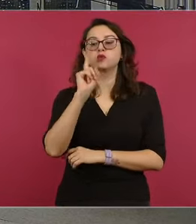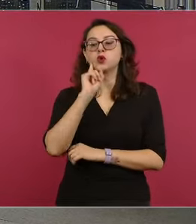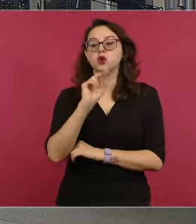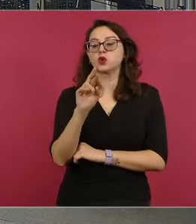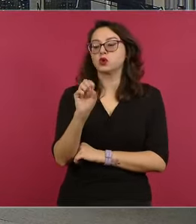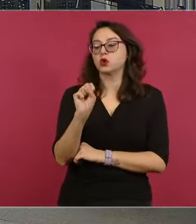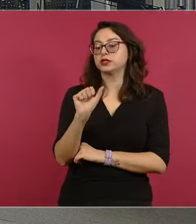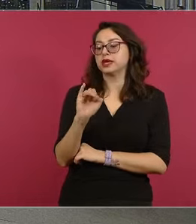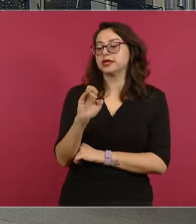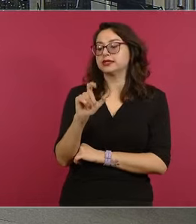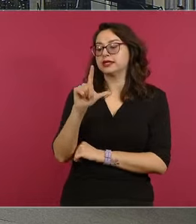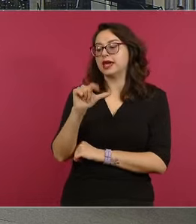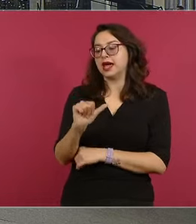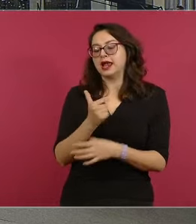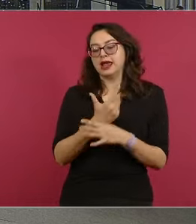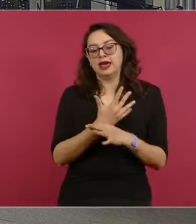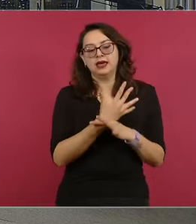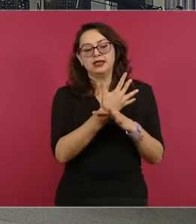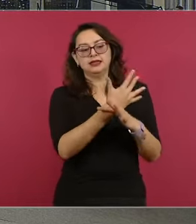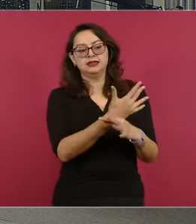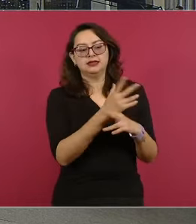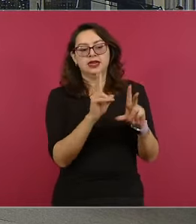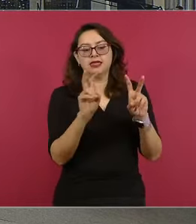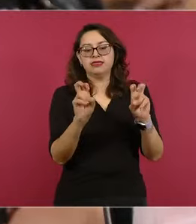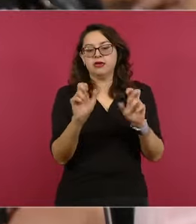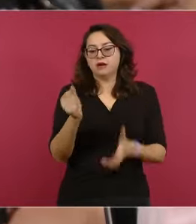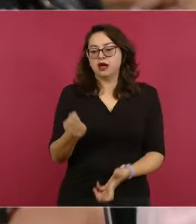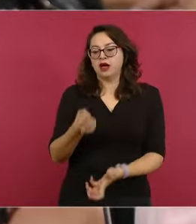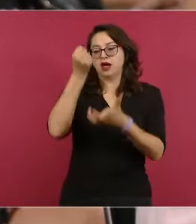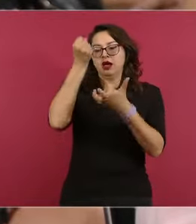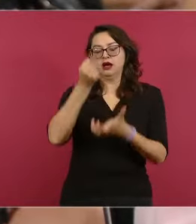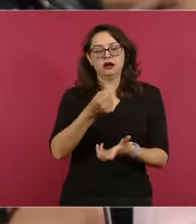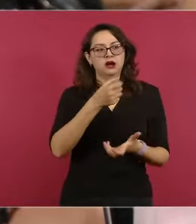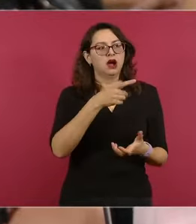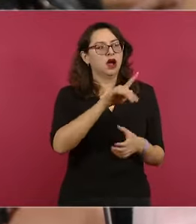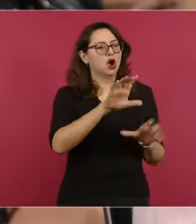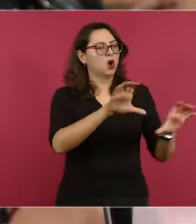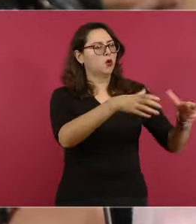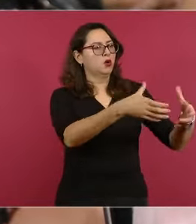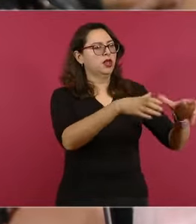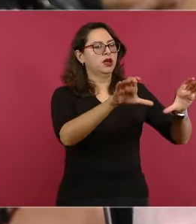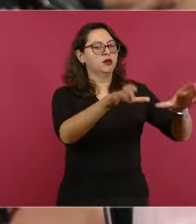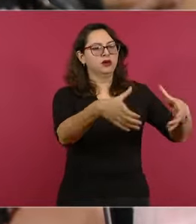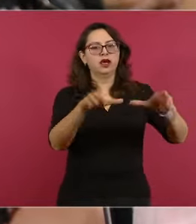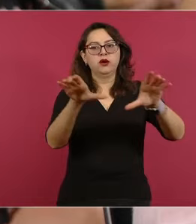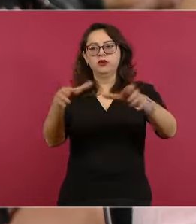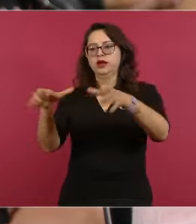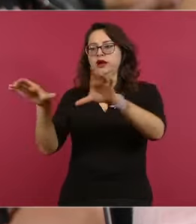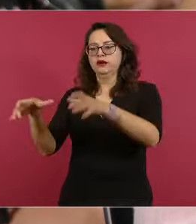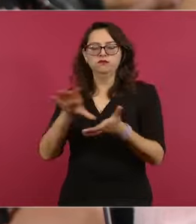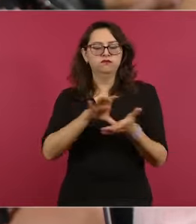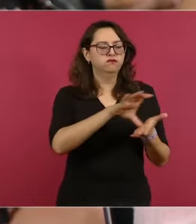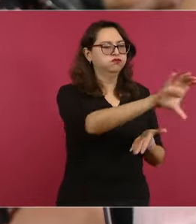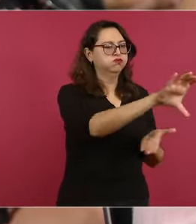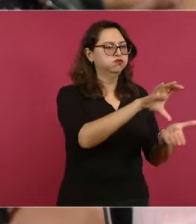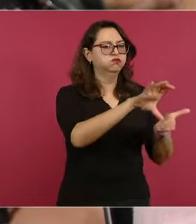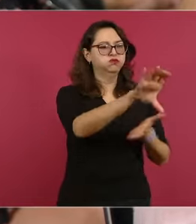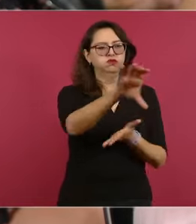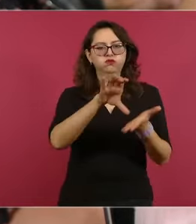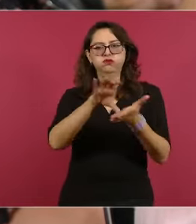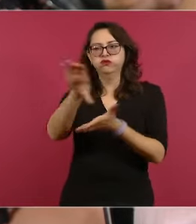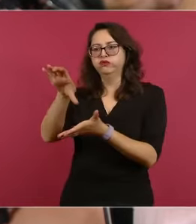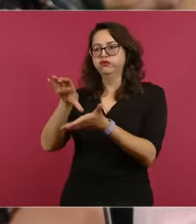los recursos que van hacia diferentes comunidades para resolver problemas de calles, de